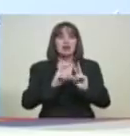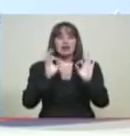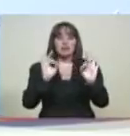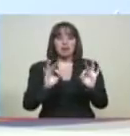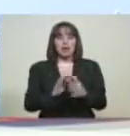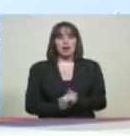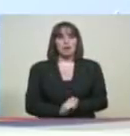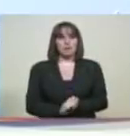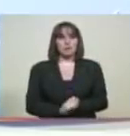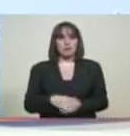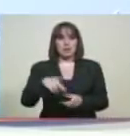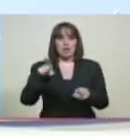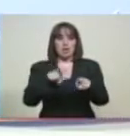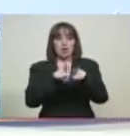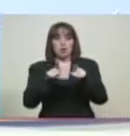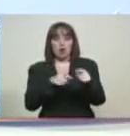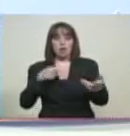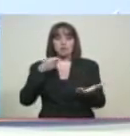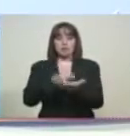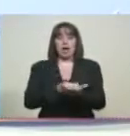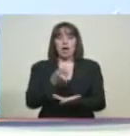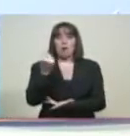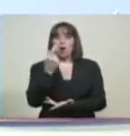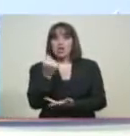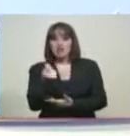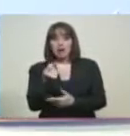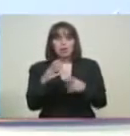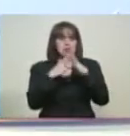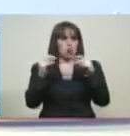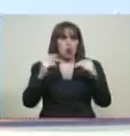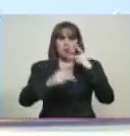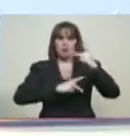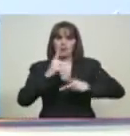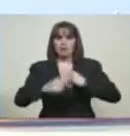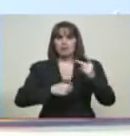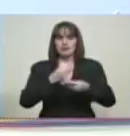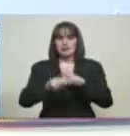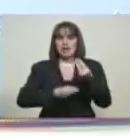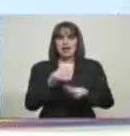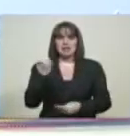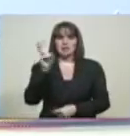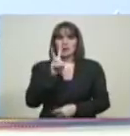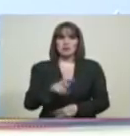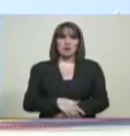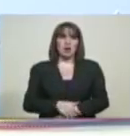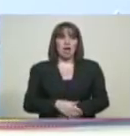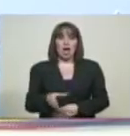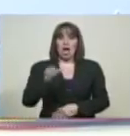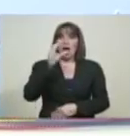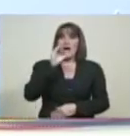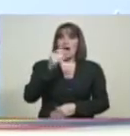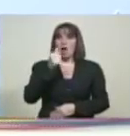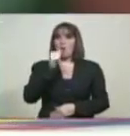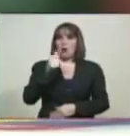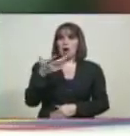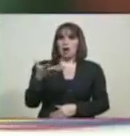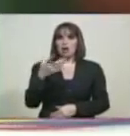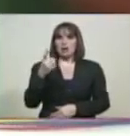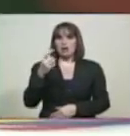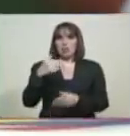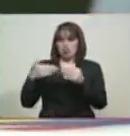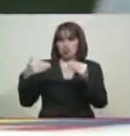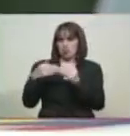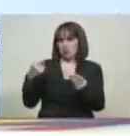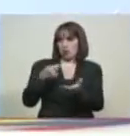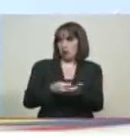porque la gran mayoría de los productos se producen en venezuela entonces una botellita de agua me la quieres vender al precio del